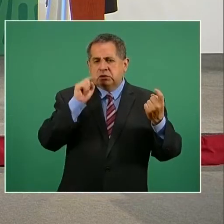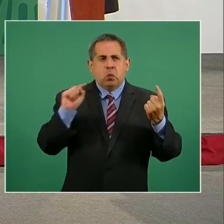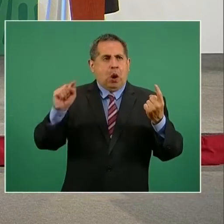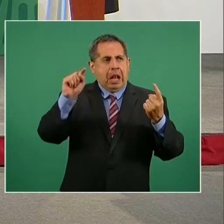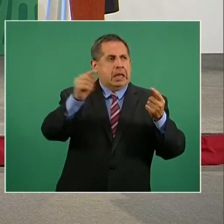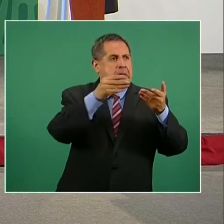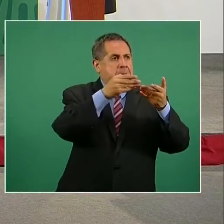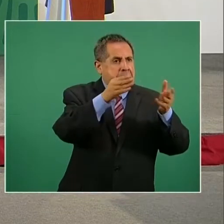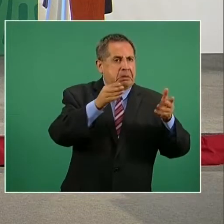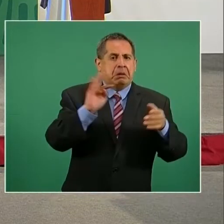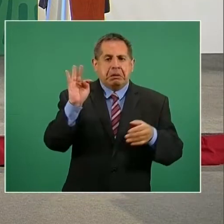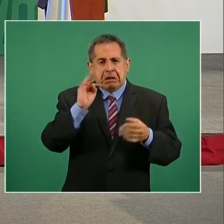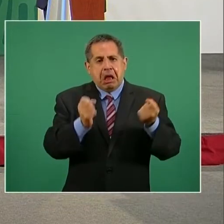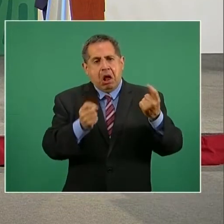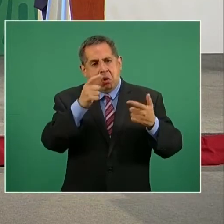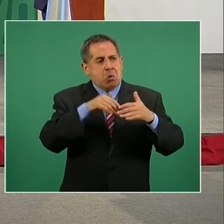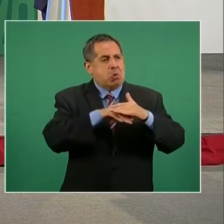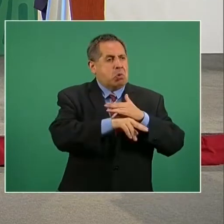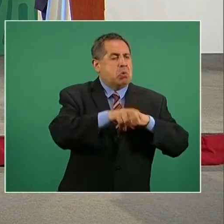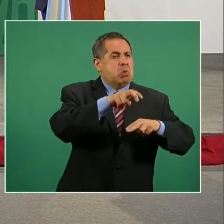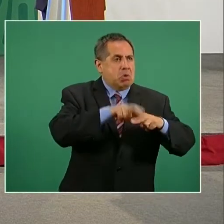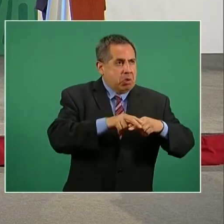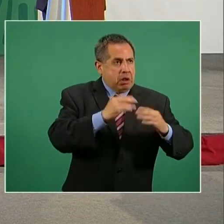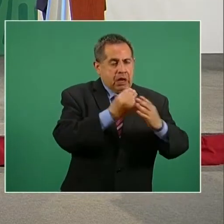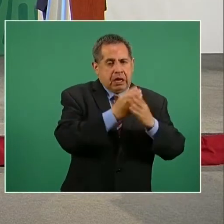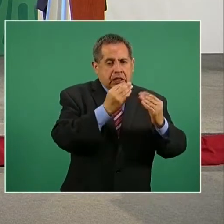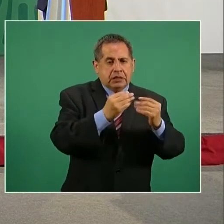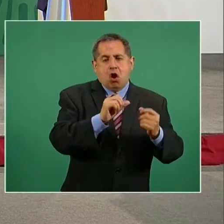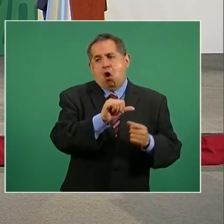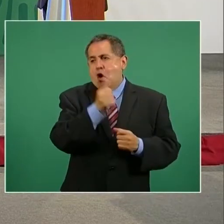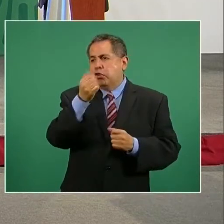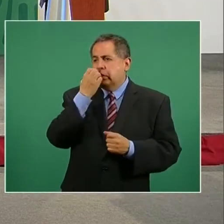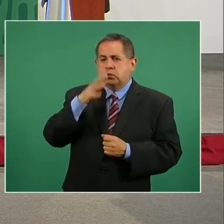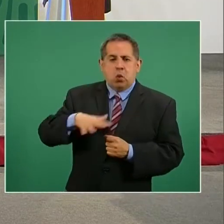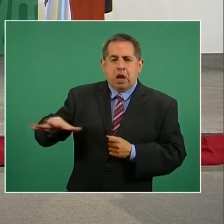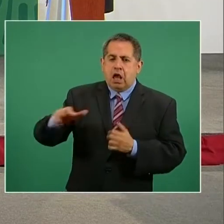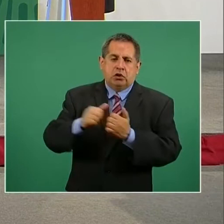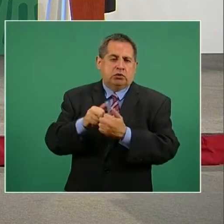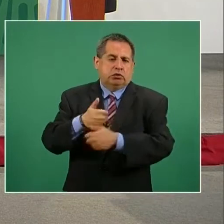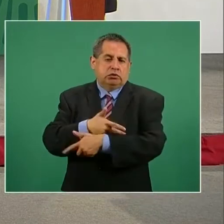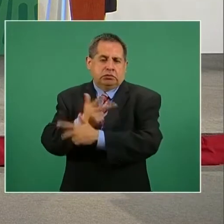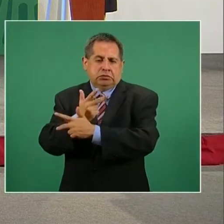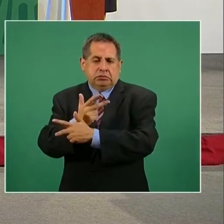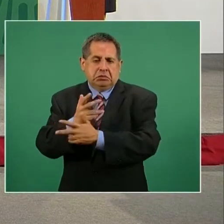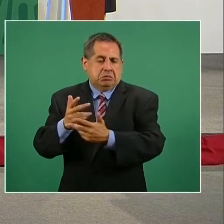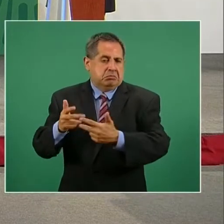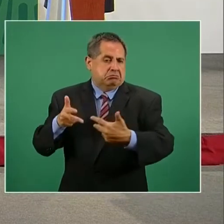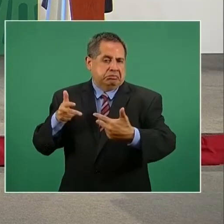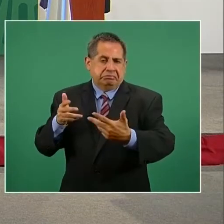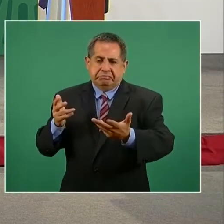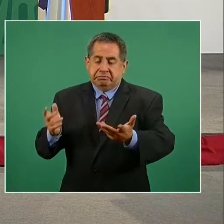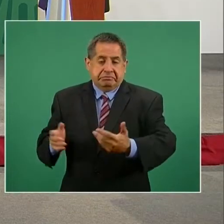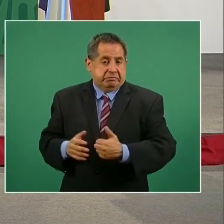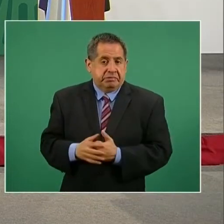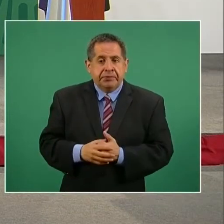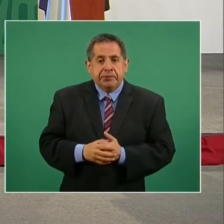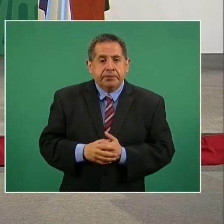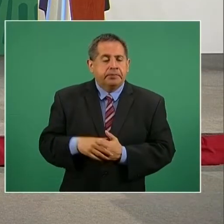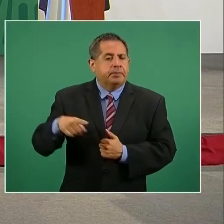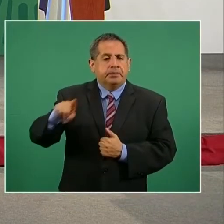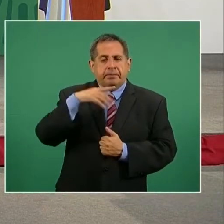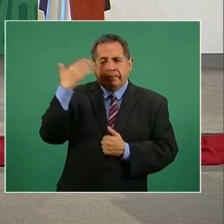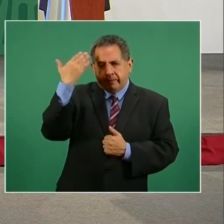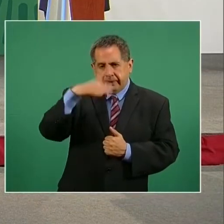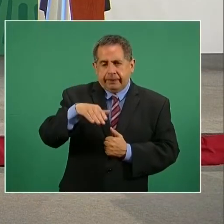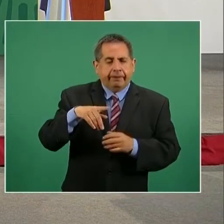posibilidad presencial y en otras seguirá a distancia. Como ustedes saben, el